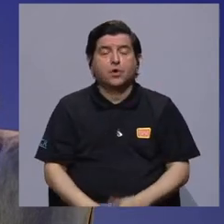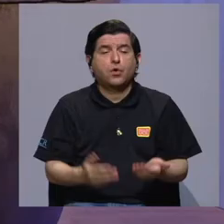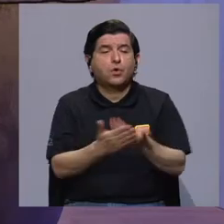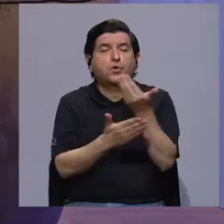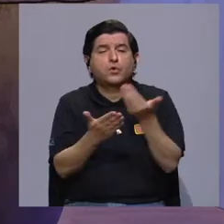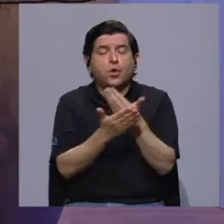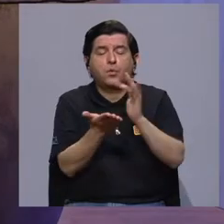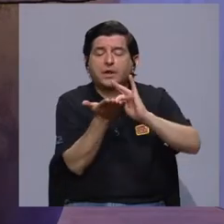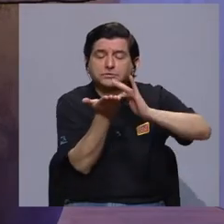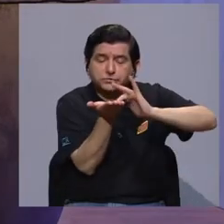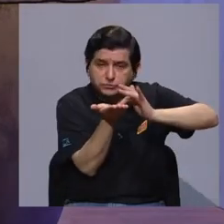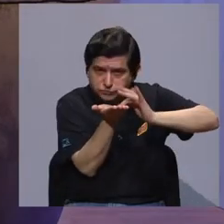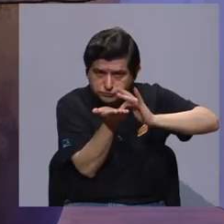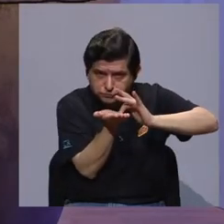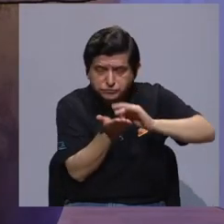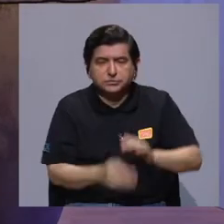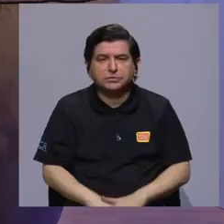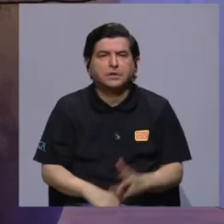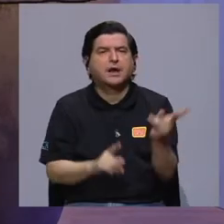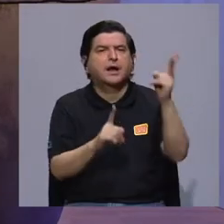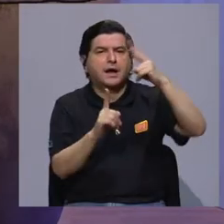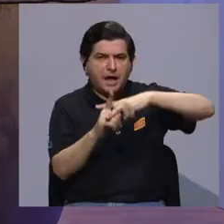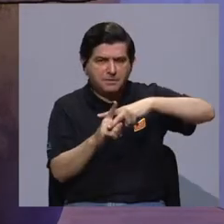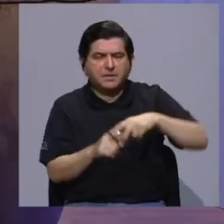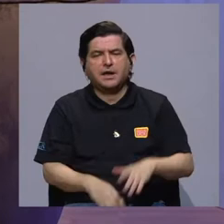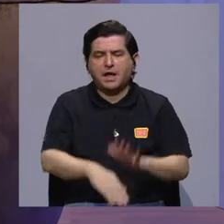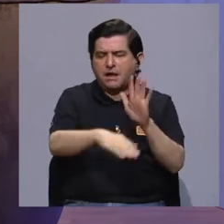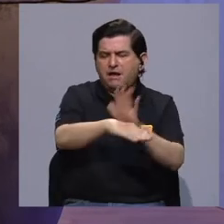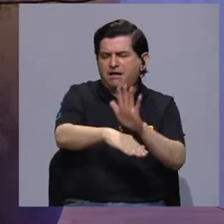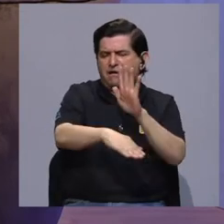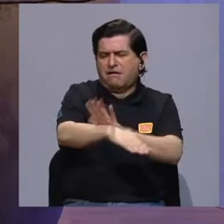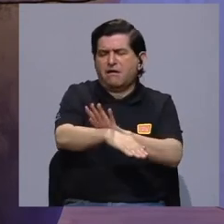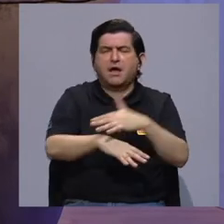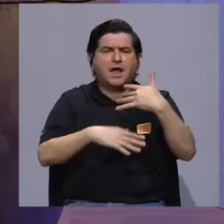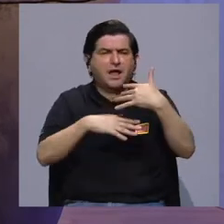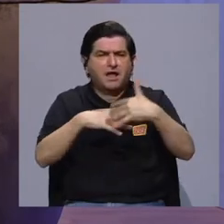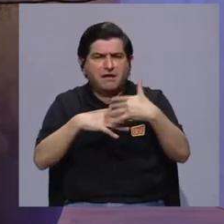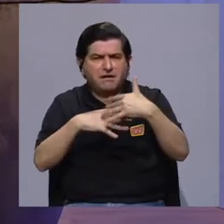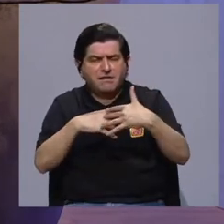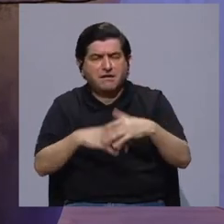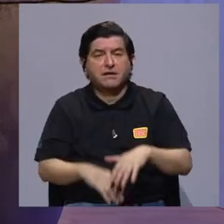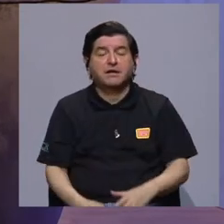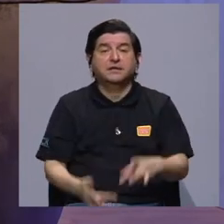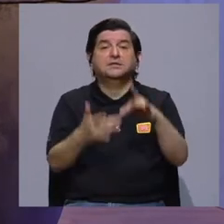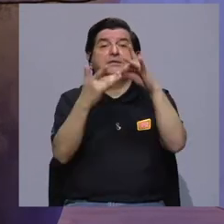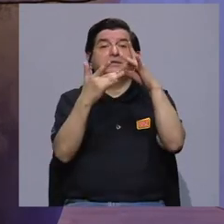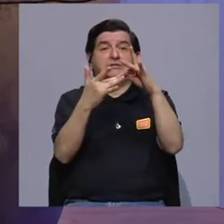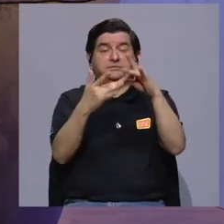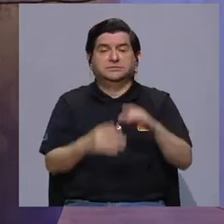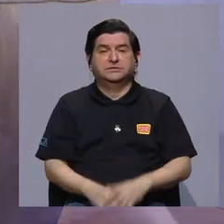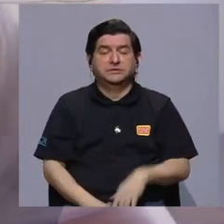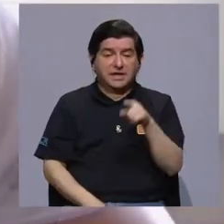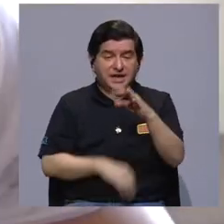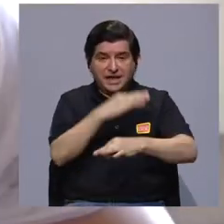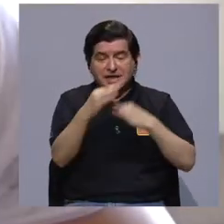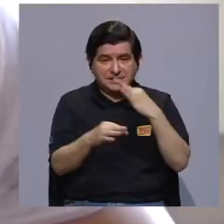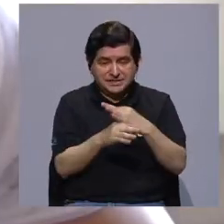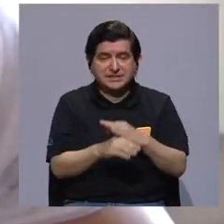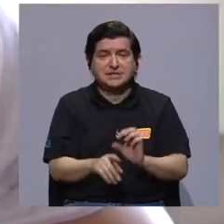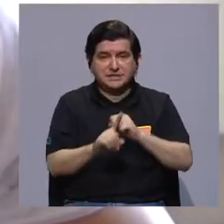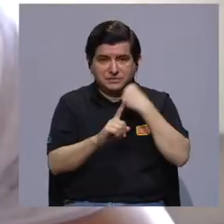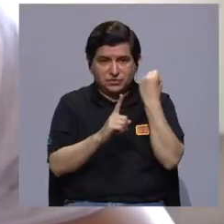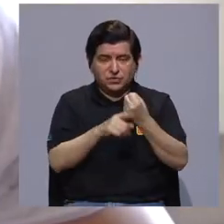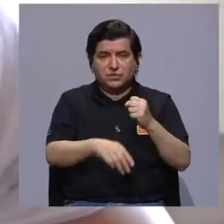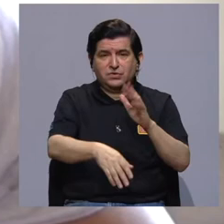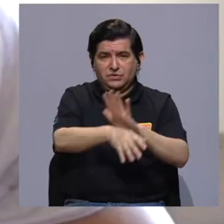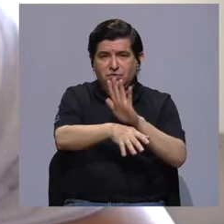pues innovaciones en medicamentos aplicables a quemaduras y heridas, y sobre todo si estas quemaduras y